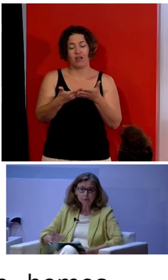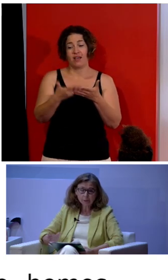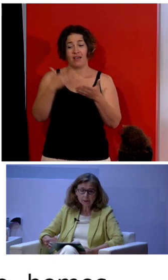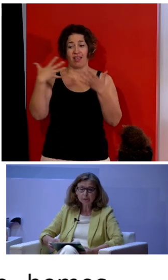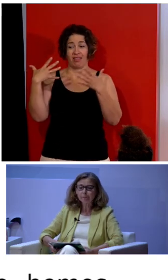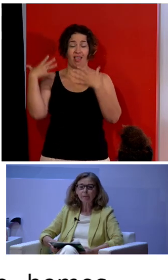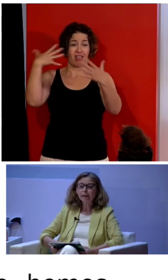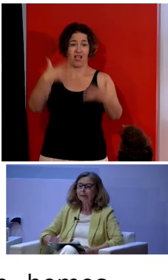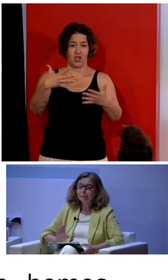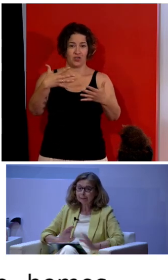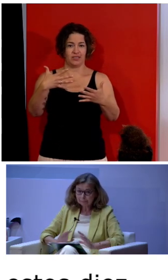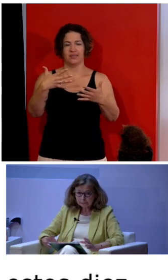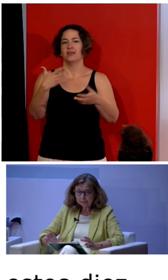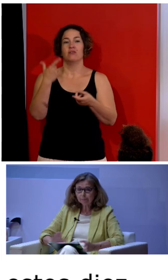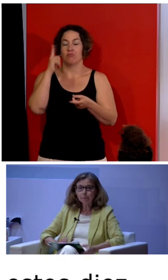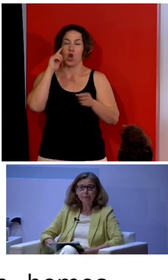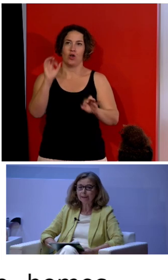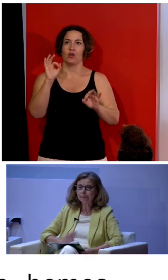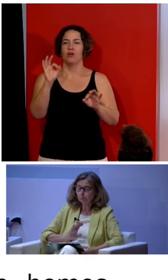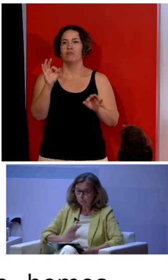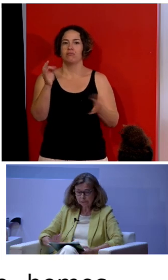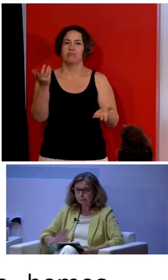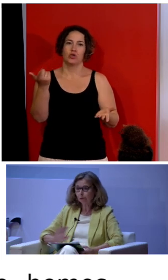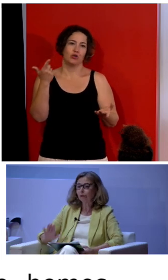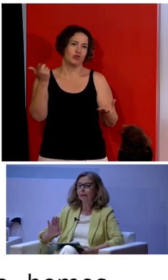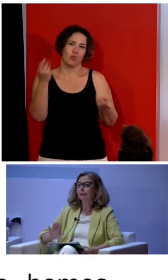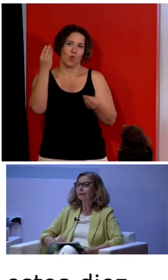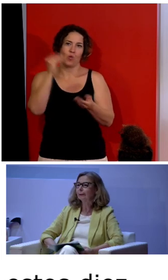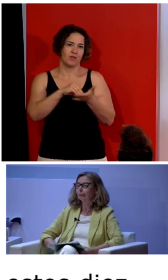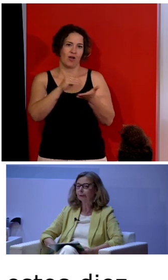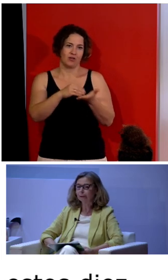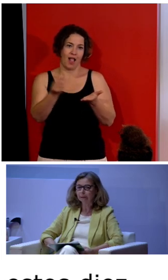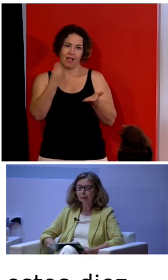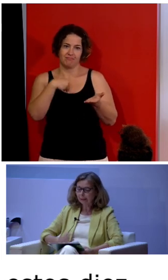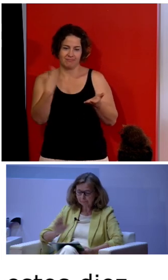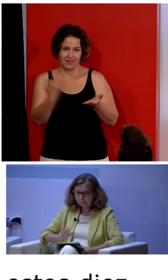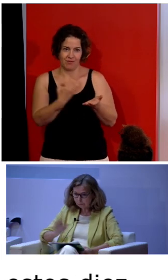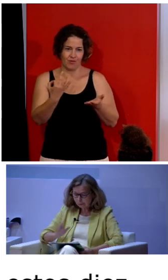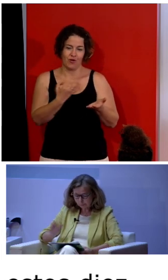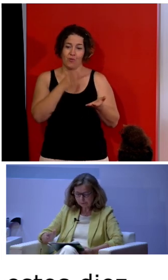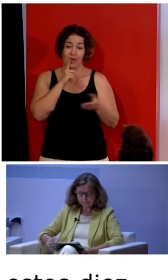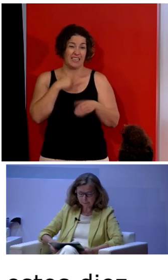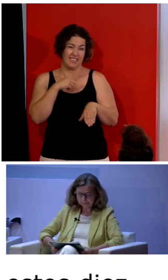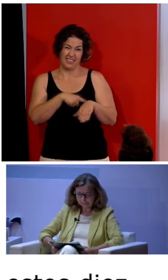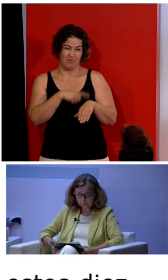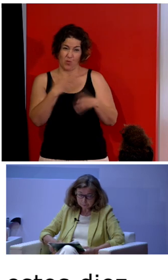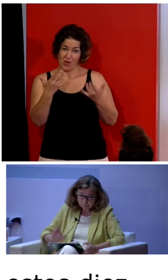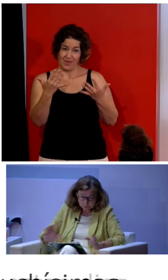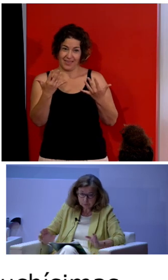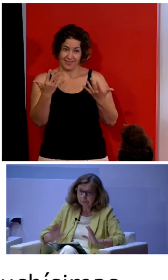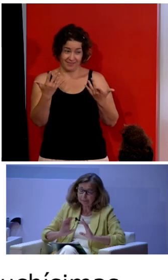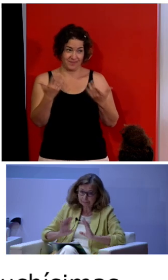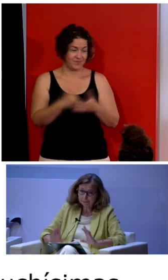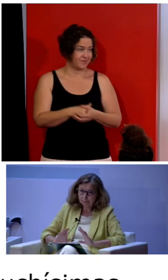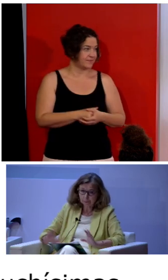10 últimos años, que evidentemente pues me quedaré con muchísimas cosas en el tintero, porque además vamos ya con muchísima prisa, ¿no? Por